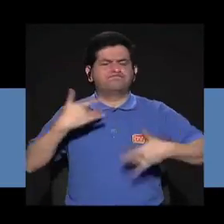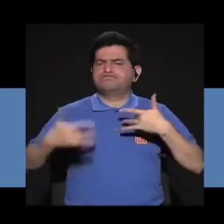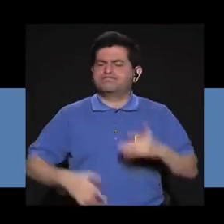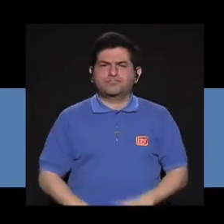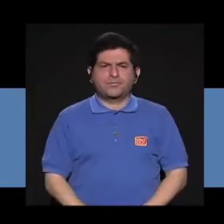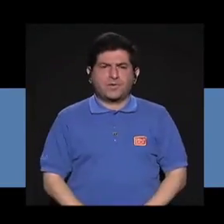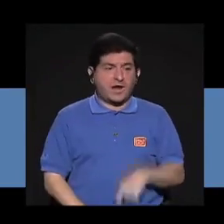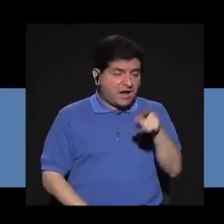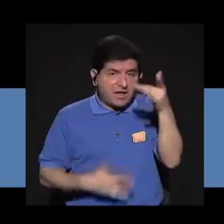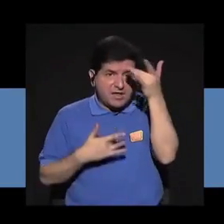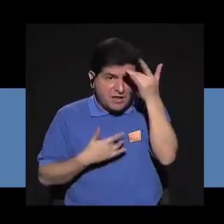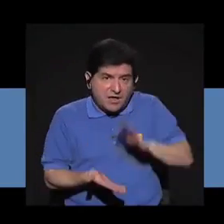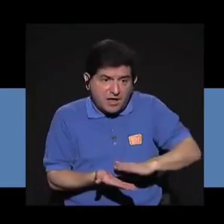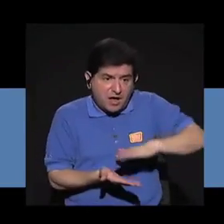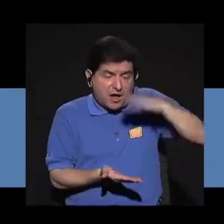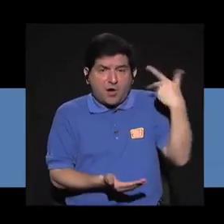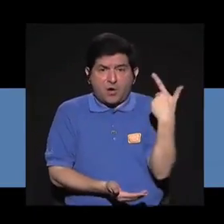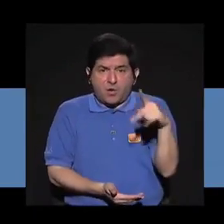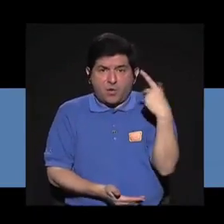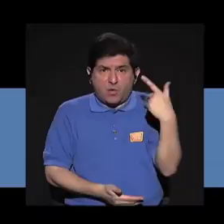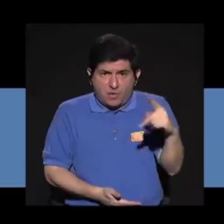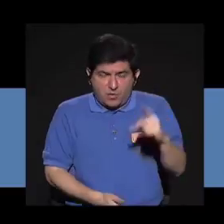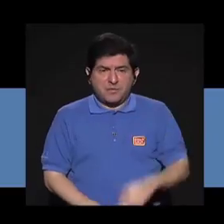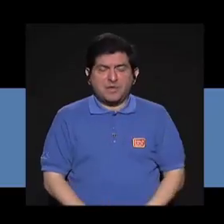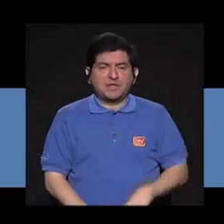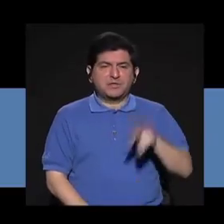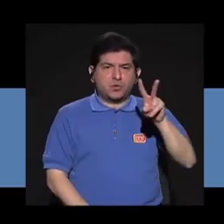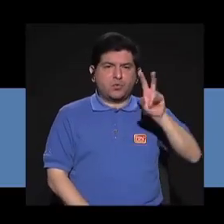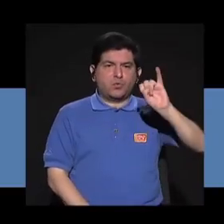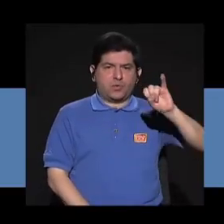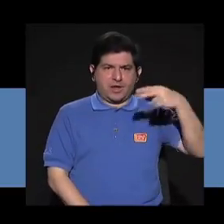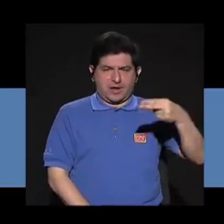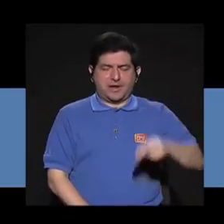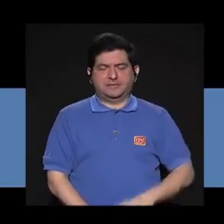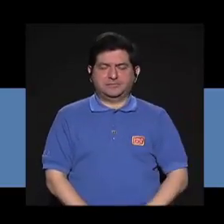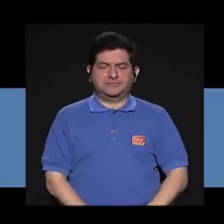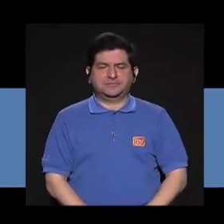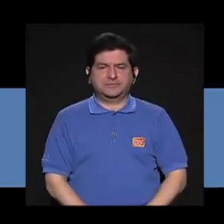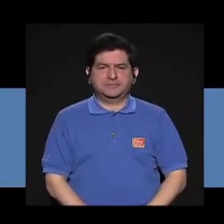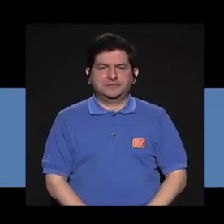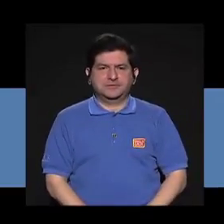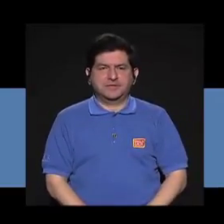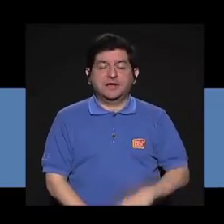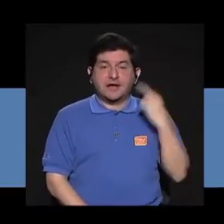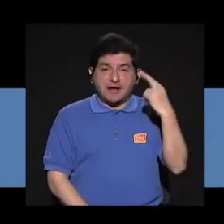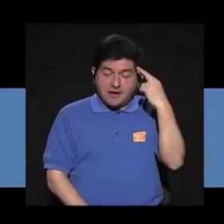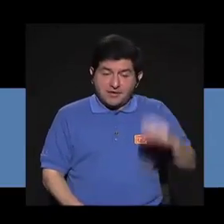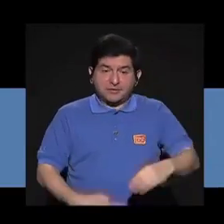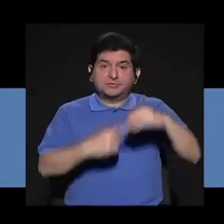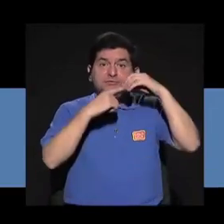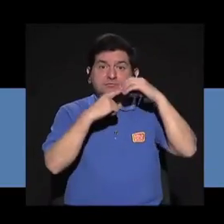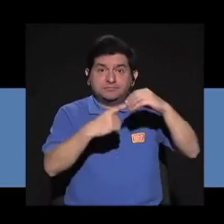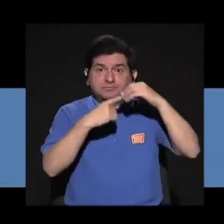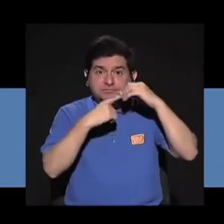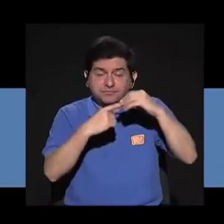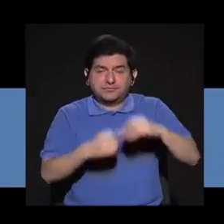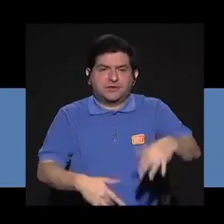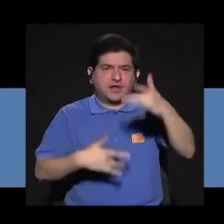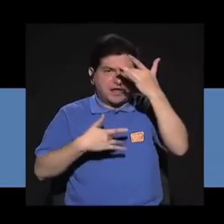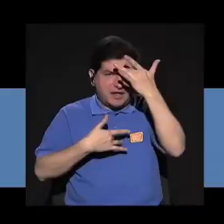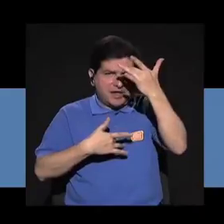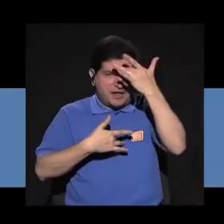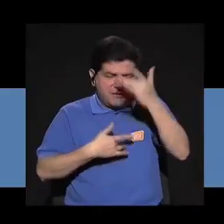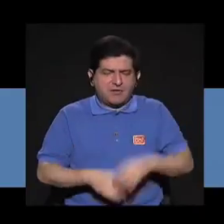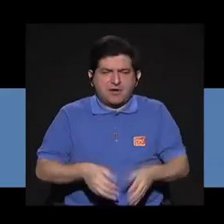síntomas. Tener gonorrea aumenta el riesgo de contraer el VIH. Es una de las causas principales de